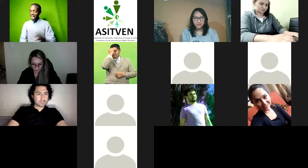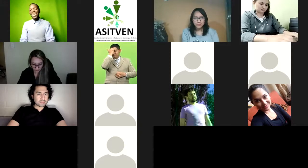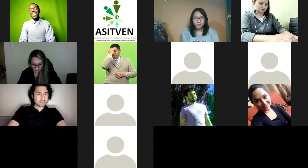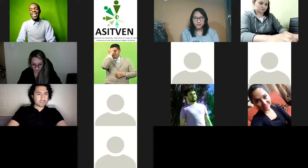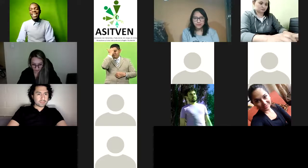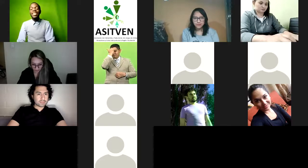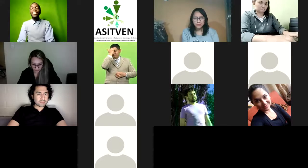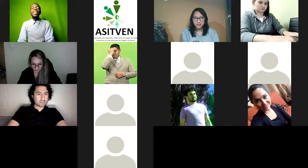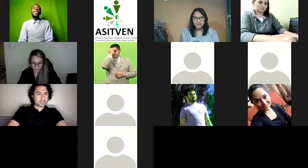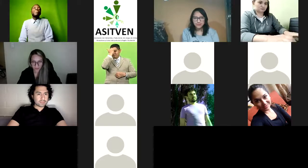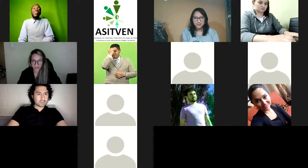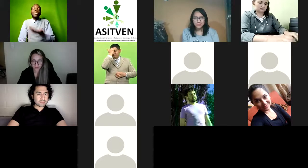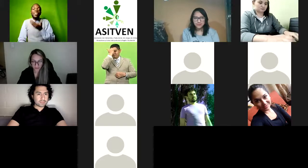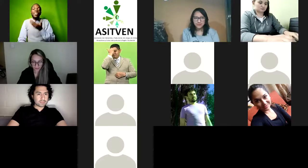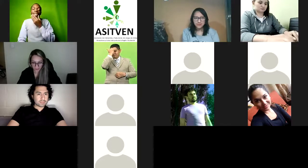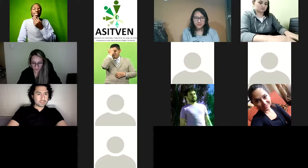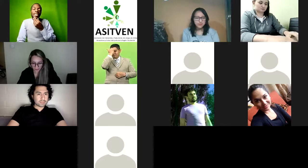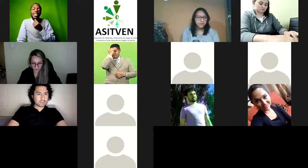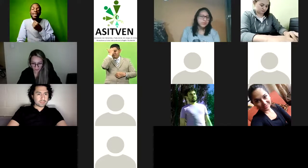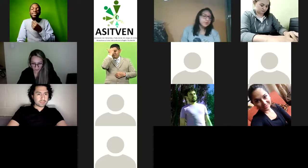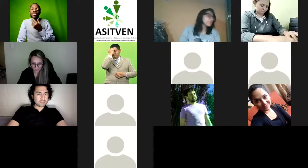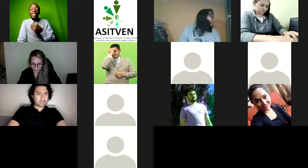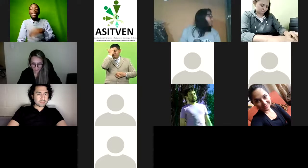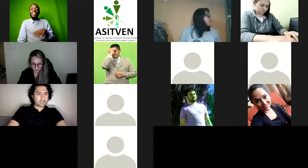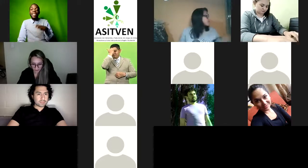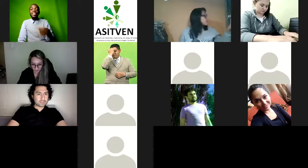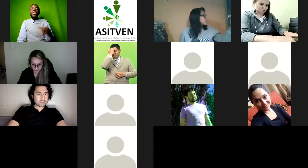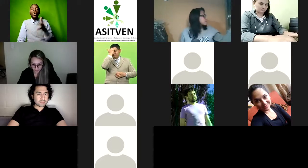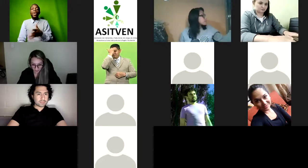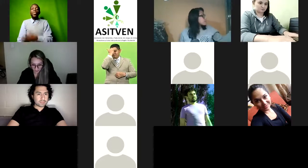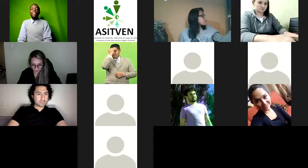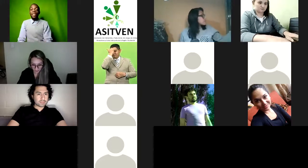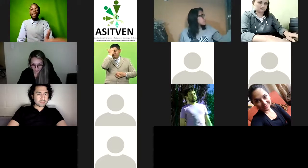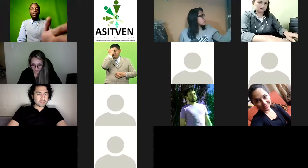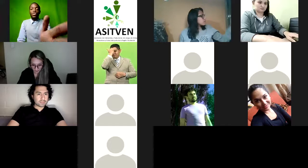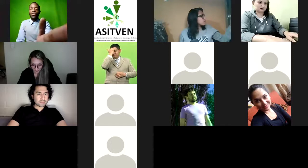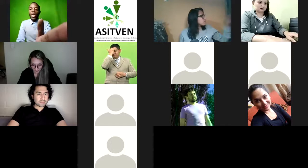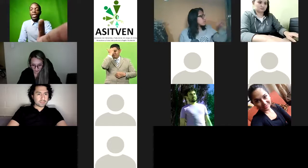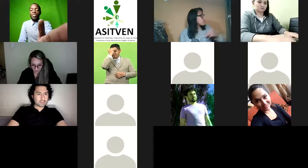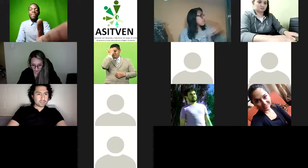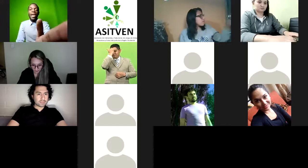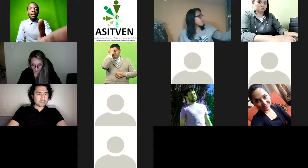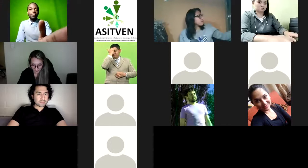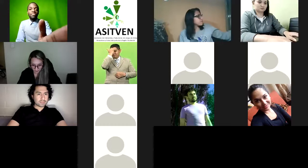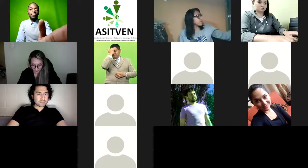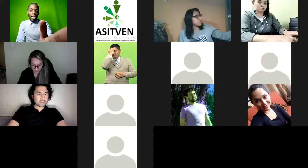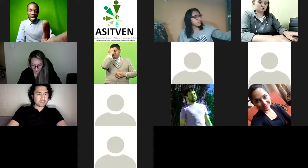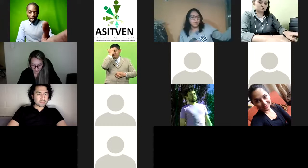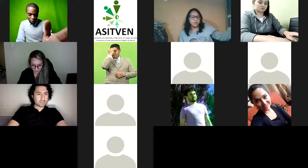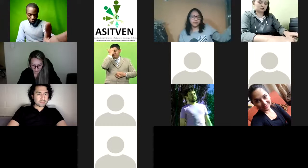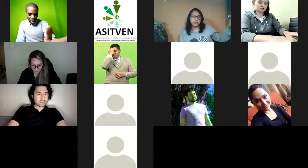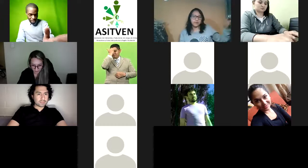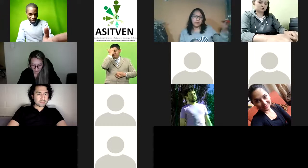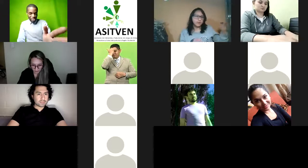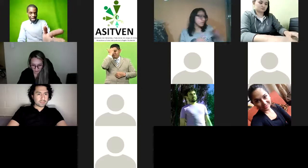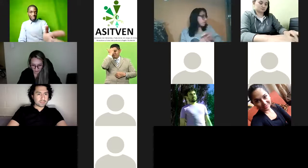teoría que, bueno, en sencillas cuentas es cómo hemos aprendido nosotros a hablar. Crean lo que